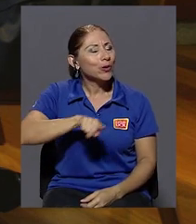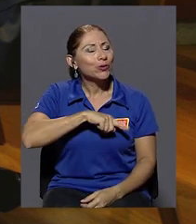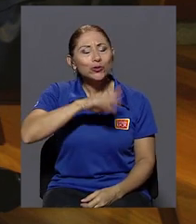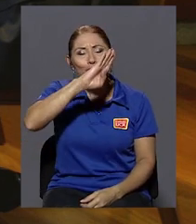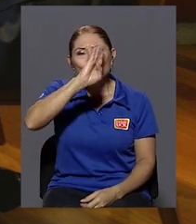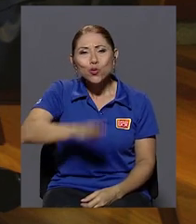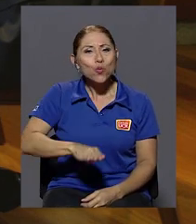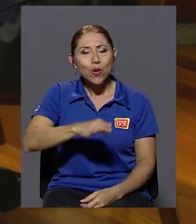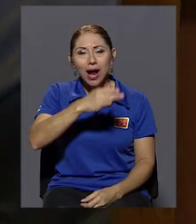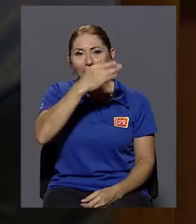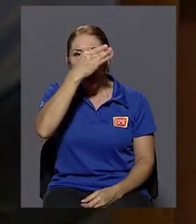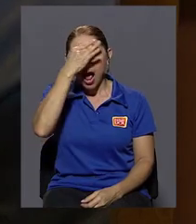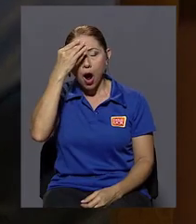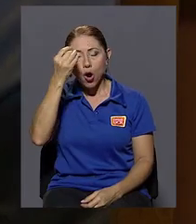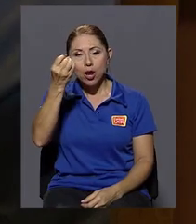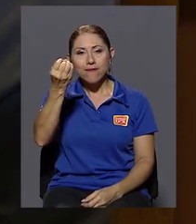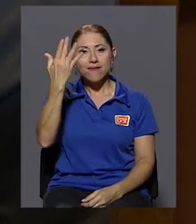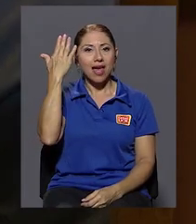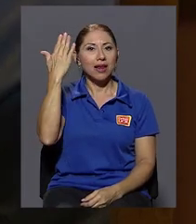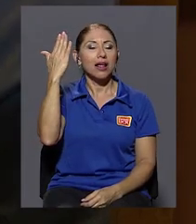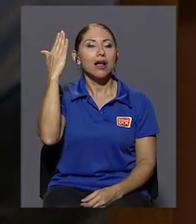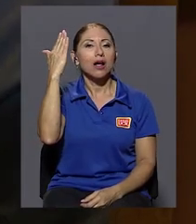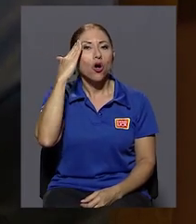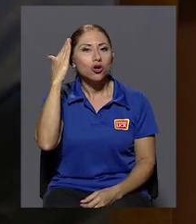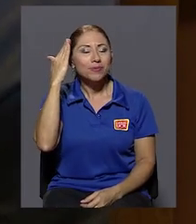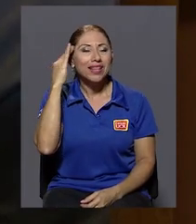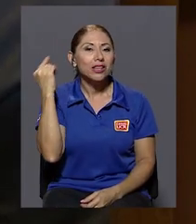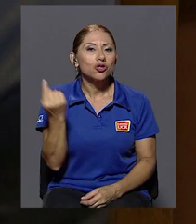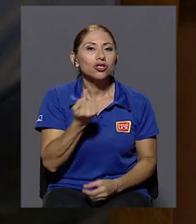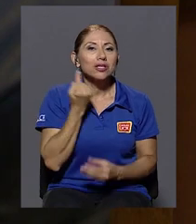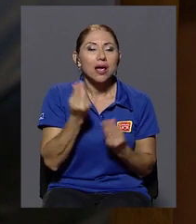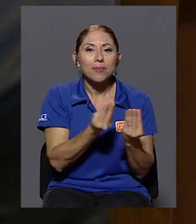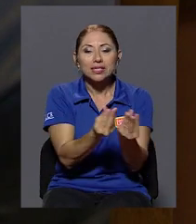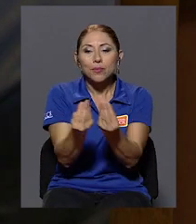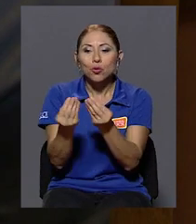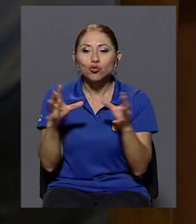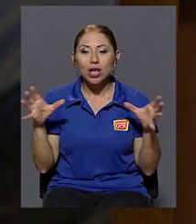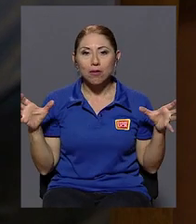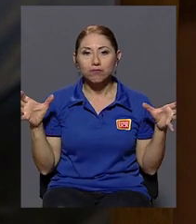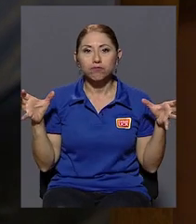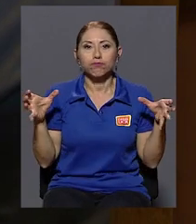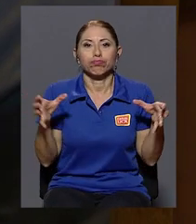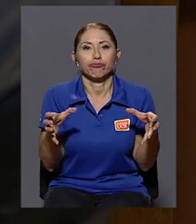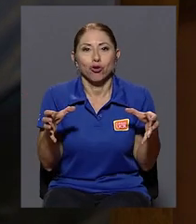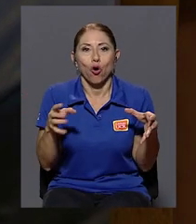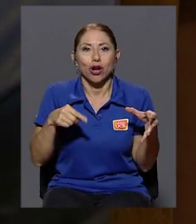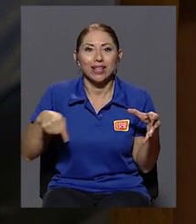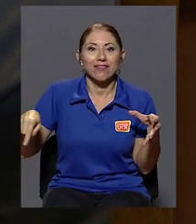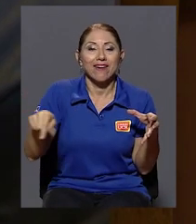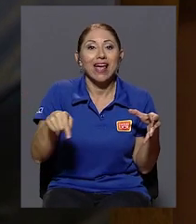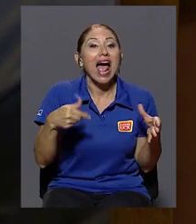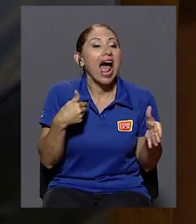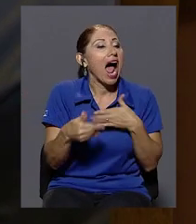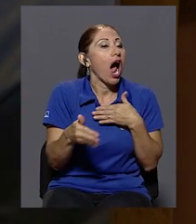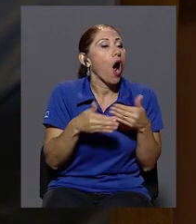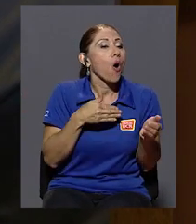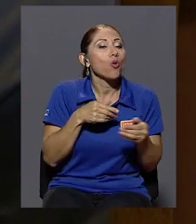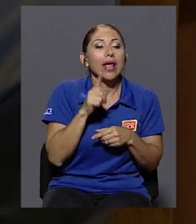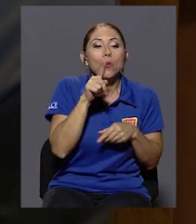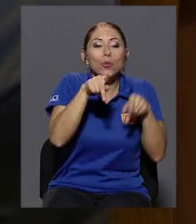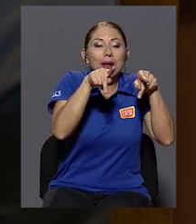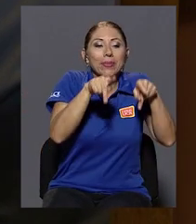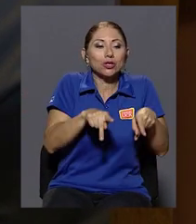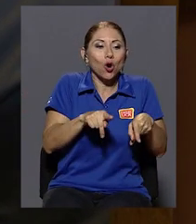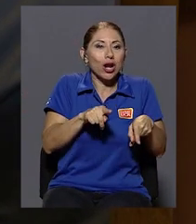olvidar nunca que el conocimiento siempre se produce colectivamente, aunque sea la obra de una persona genial,